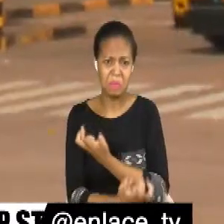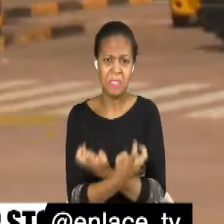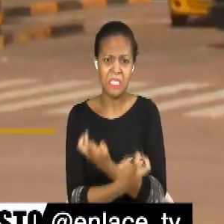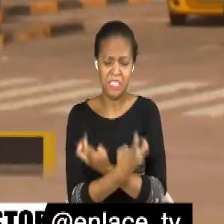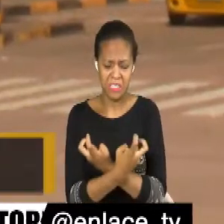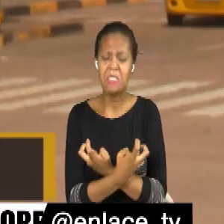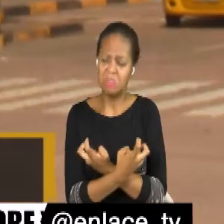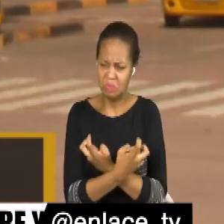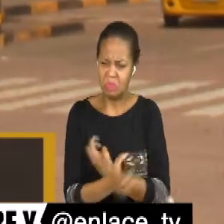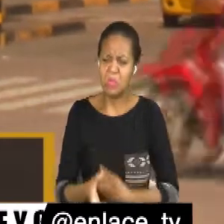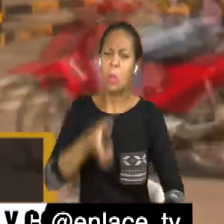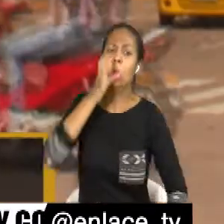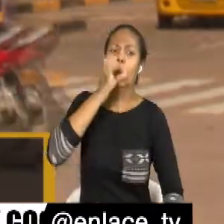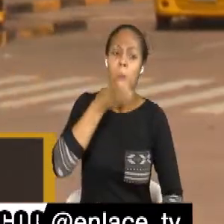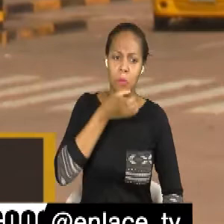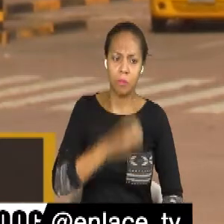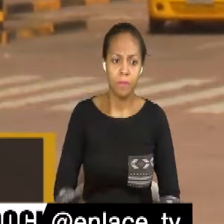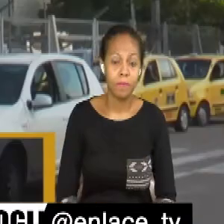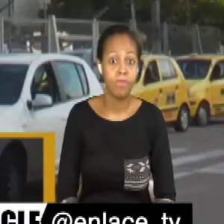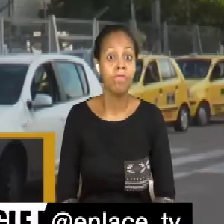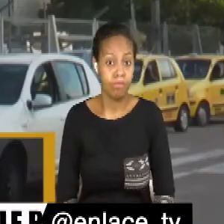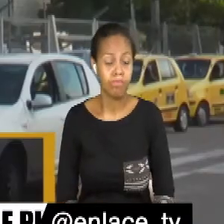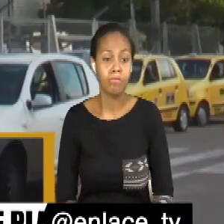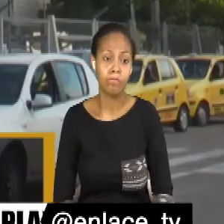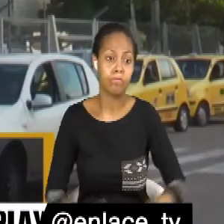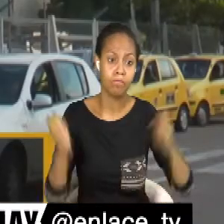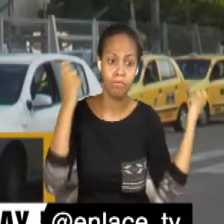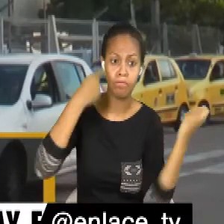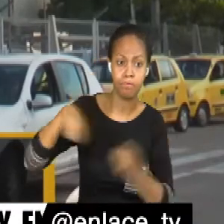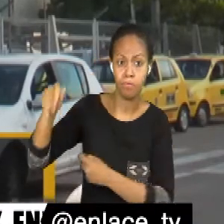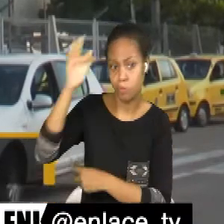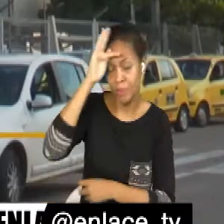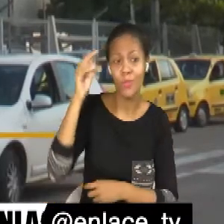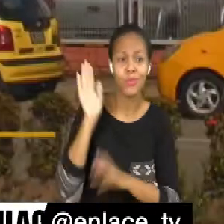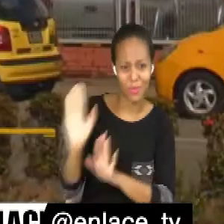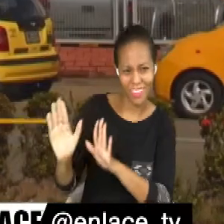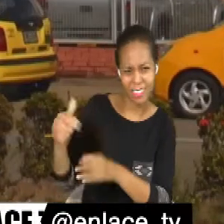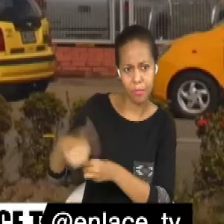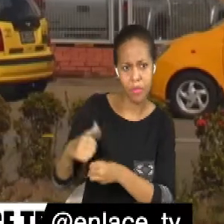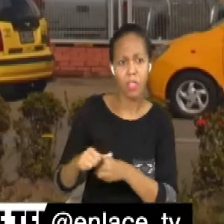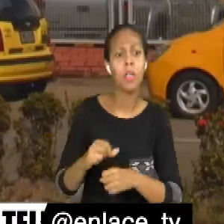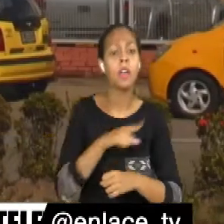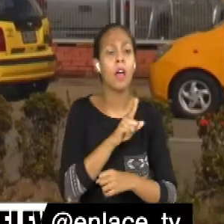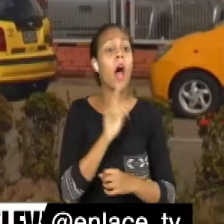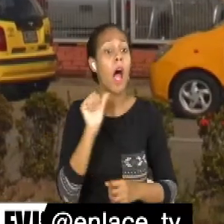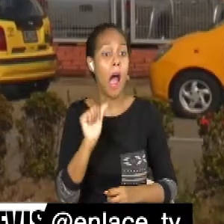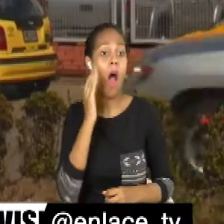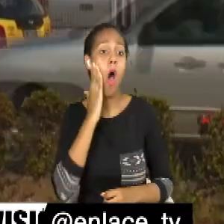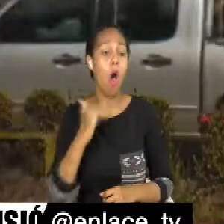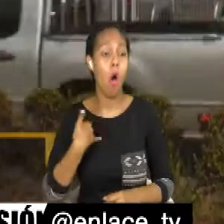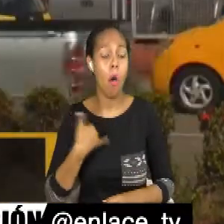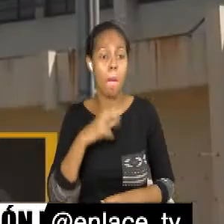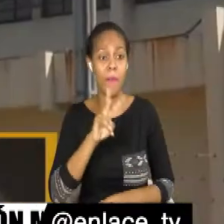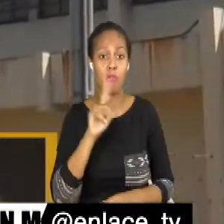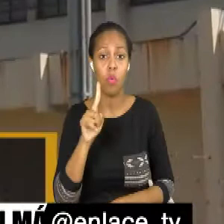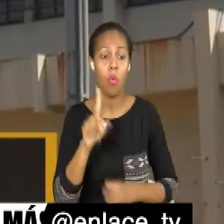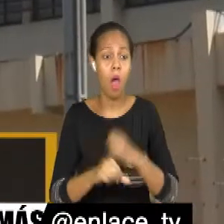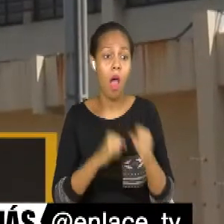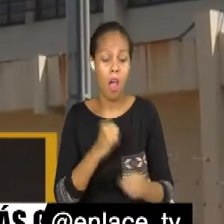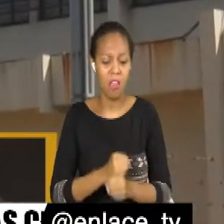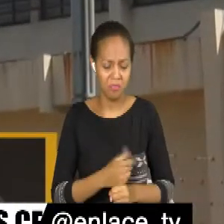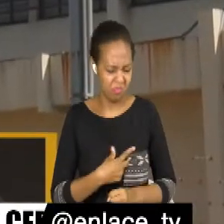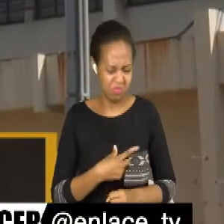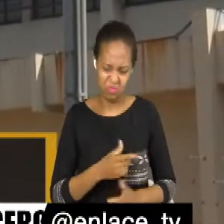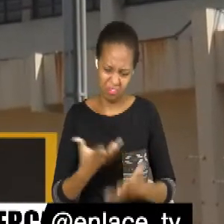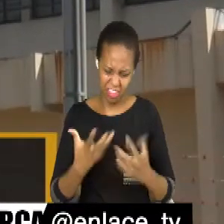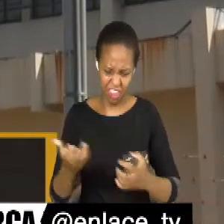Bomberos voluntarios trasladaron en las últimas horas hasta la policlínica de Ecopetrol a una joven de 21 años que atentó contra su vida ingiriendo un